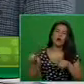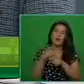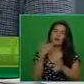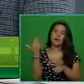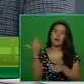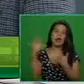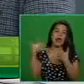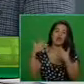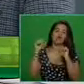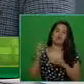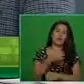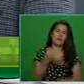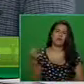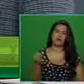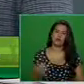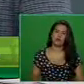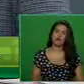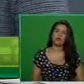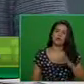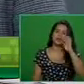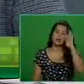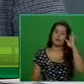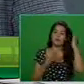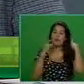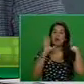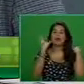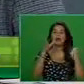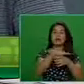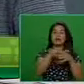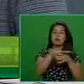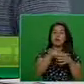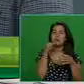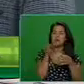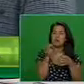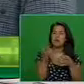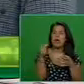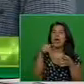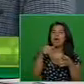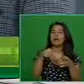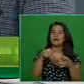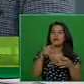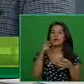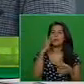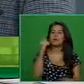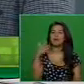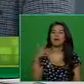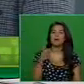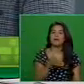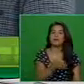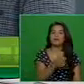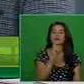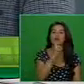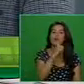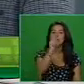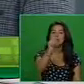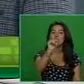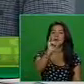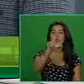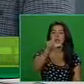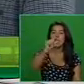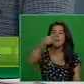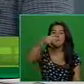más calurosas. En el caso específico de Caracas, estamos trabajando con una especie que se llama tilapia. Vamos a